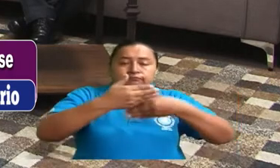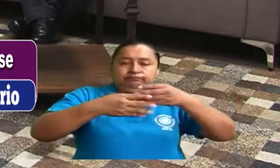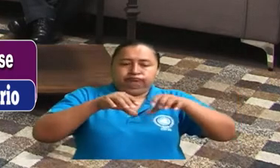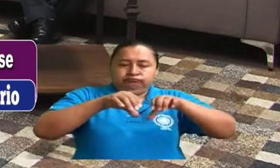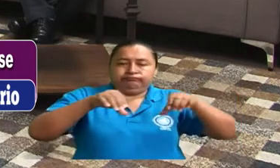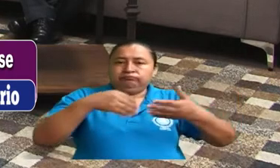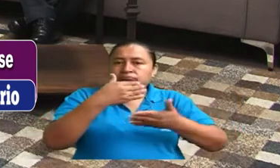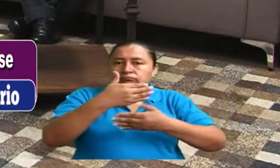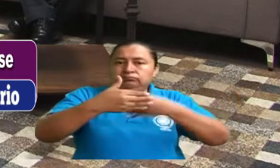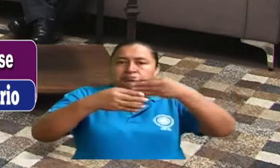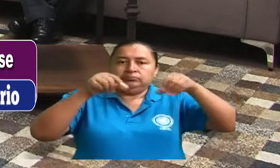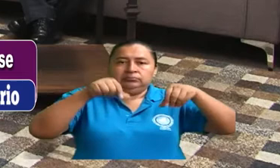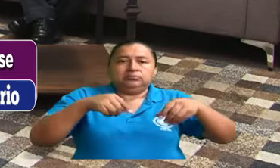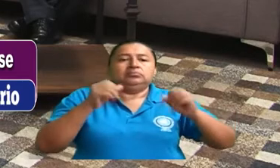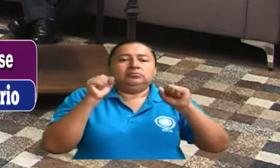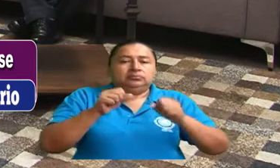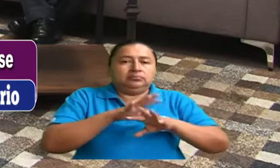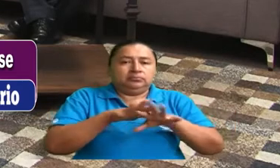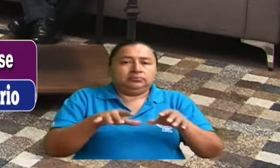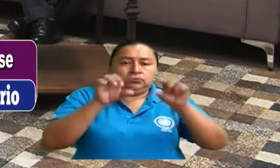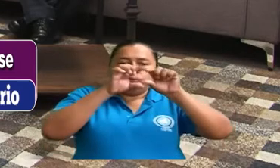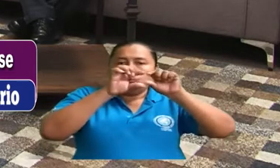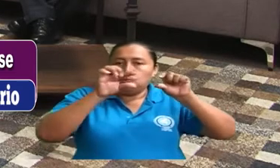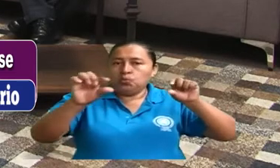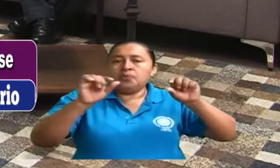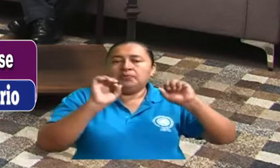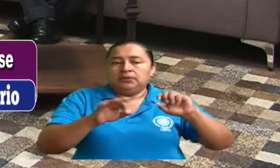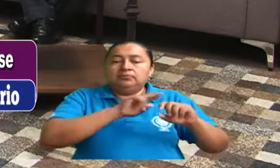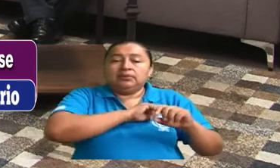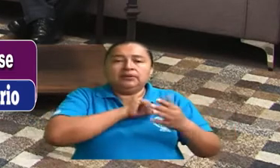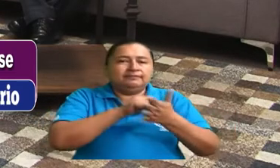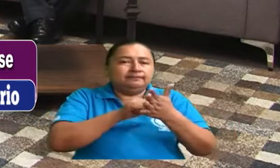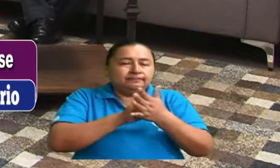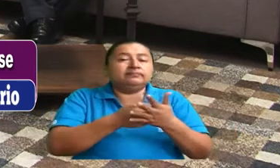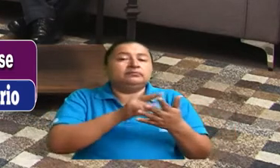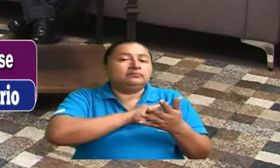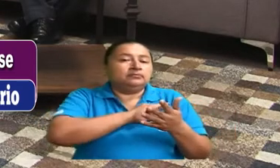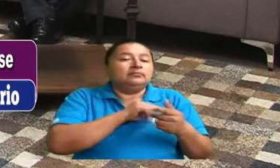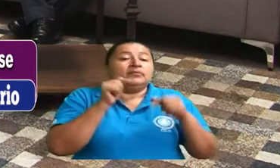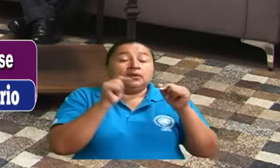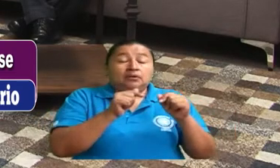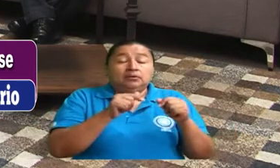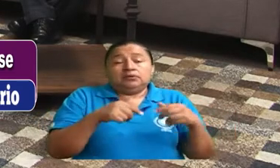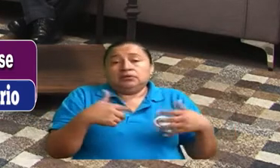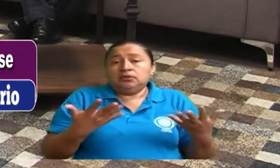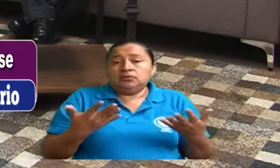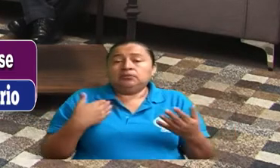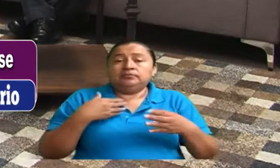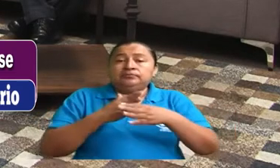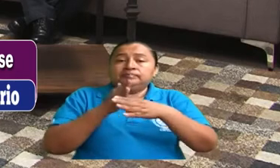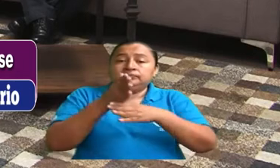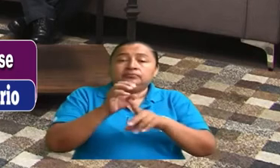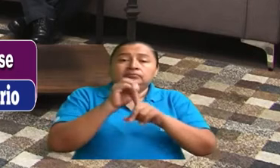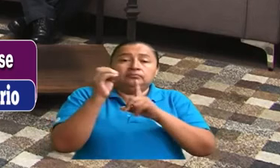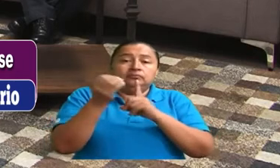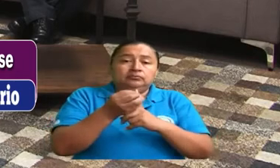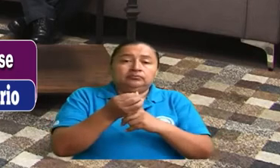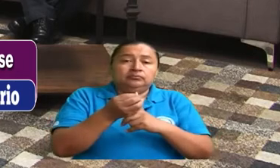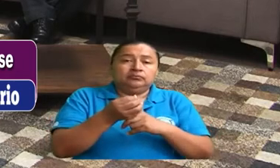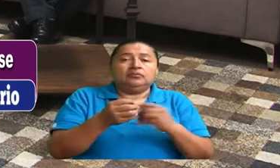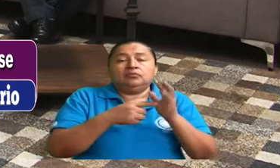¿ya? Perlines. Entonces, todo esto, ¿verdad?, a través de la organización también,